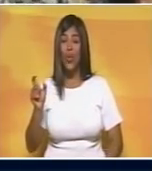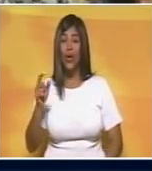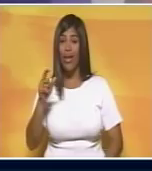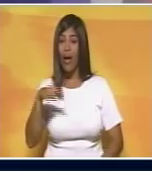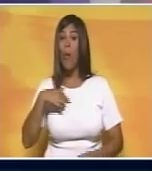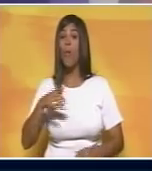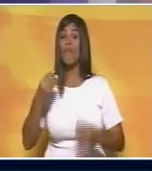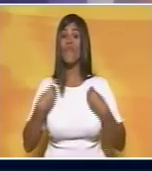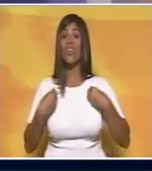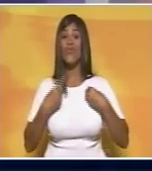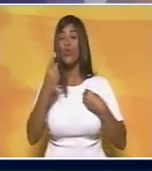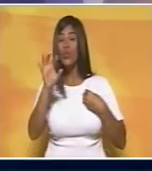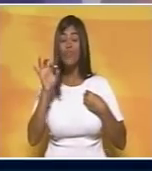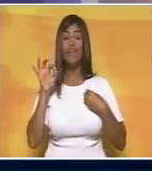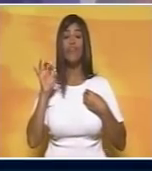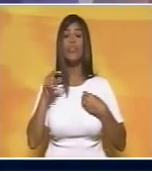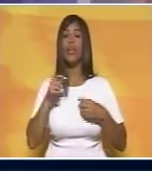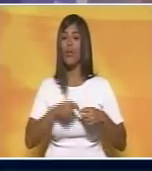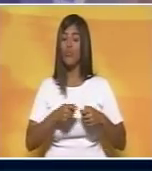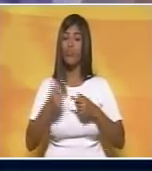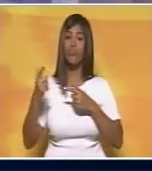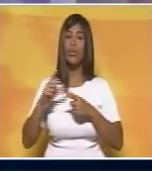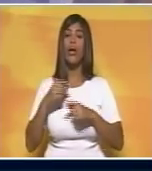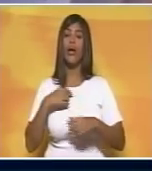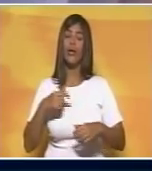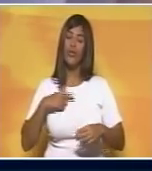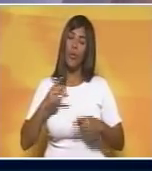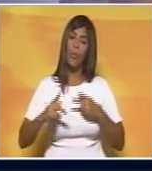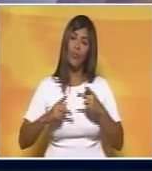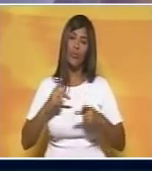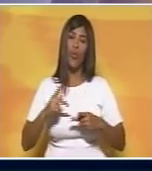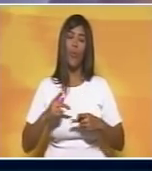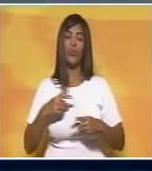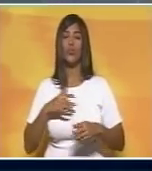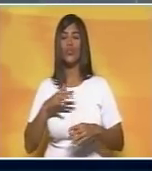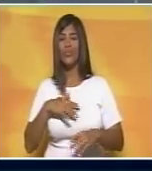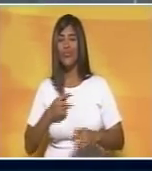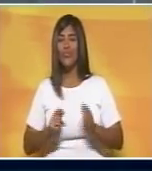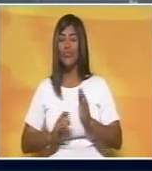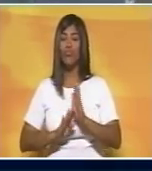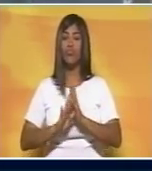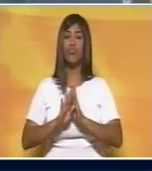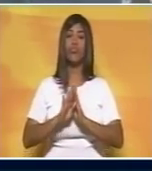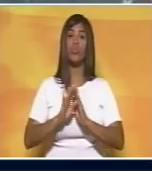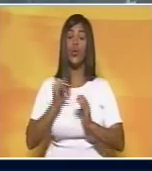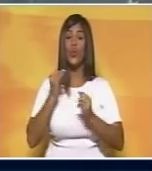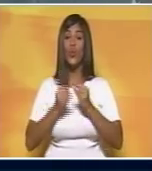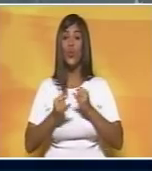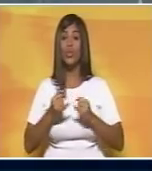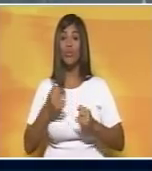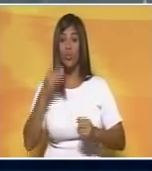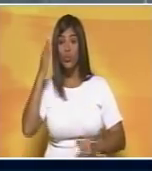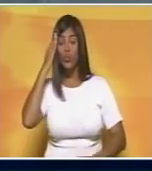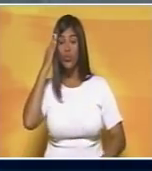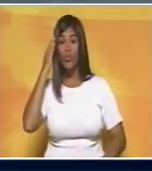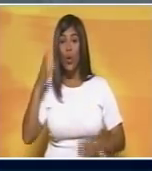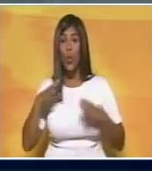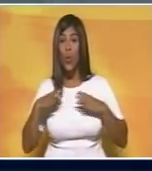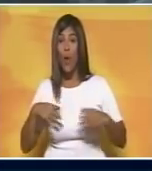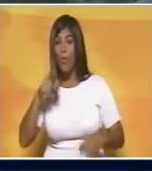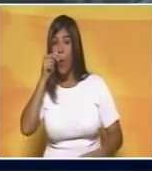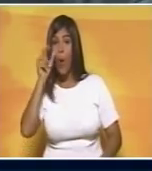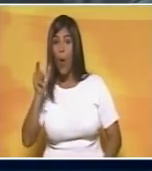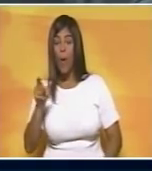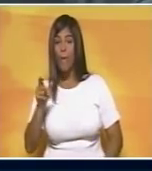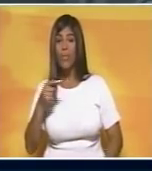de alta. Está en buenas condiciones, recuperándose en la casa de su hermano. Este último, al enterarse que habían encontrado el cuerpo de